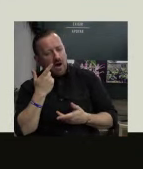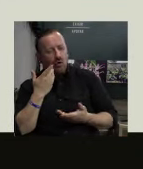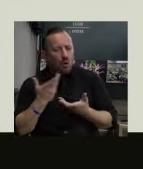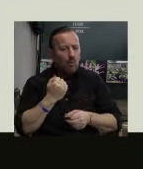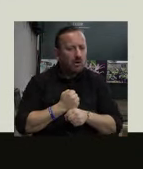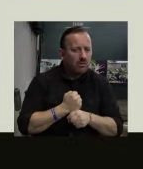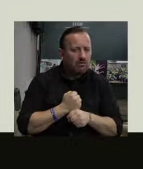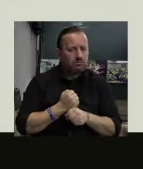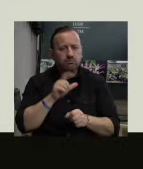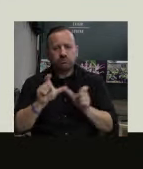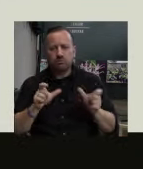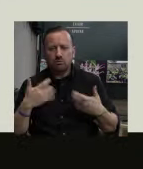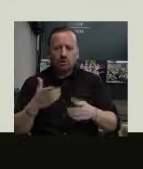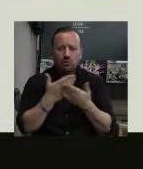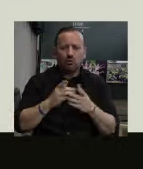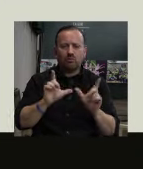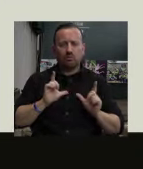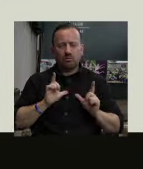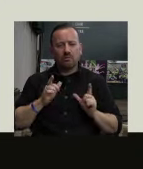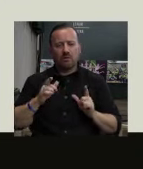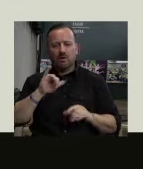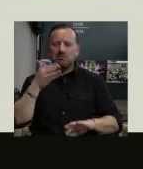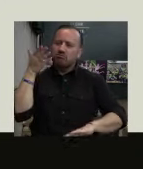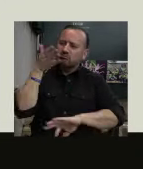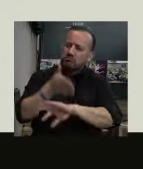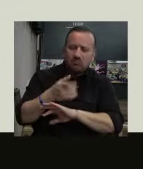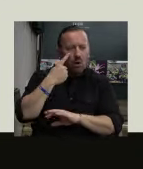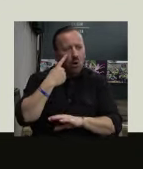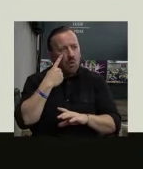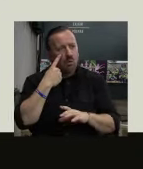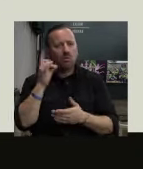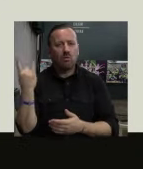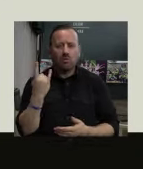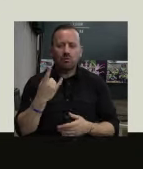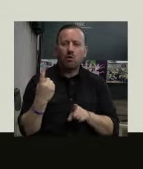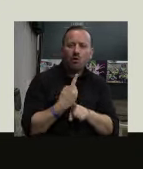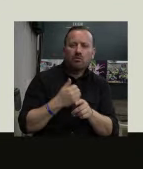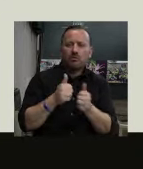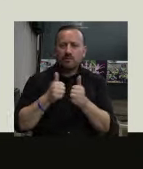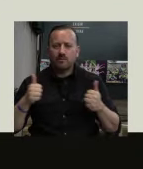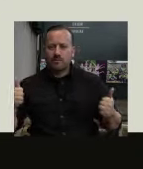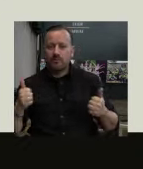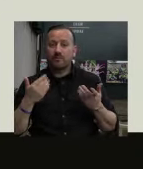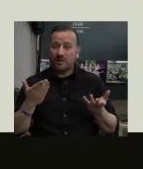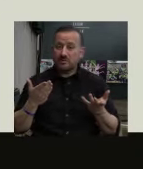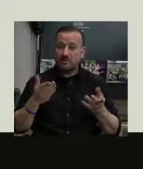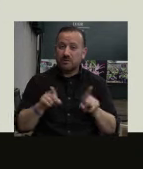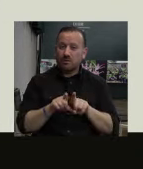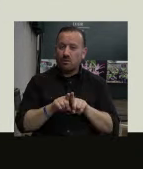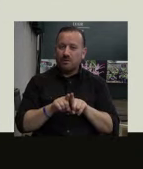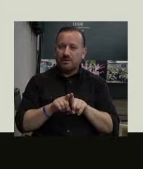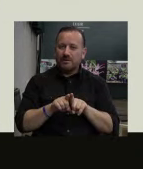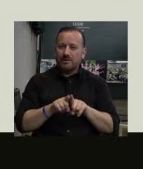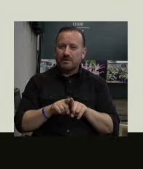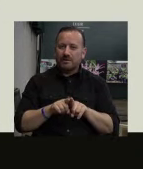sus egresados venir a vivir sus instalaciones conversar con sus directivos eso es tocar con la mano